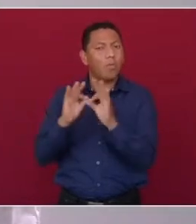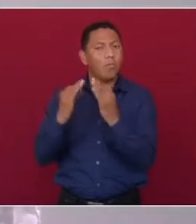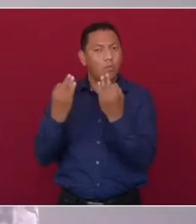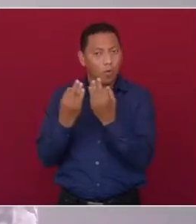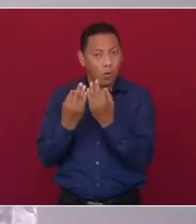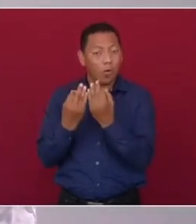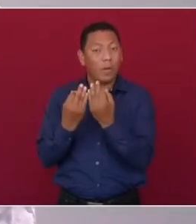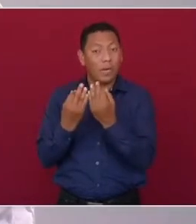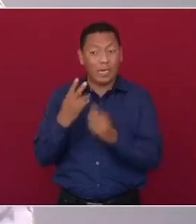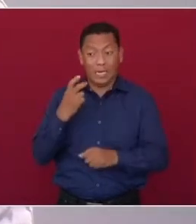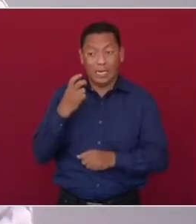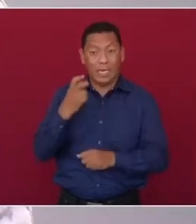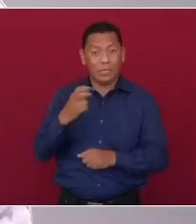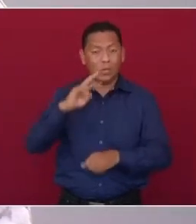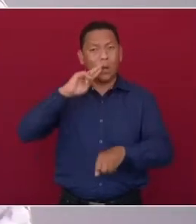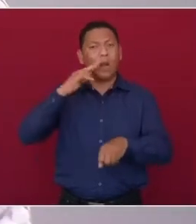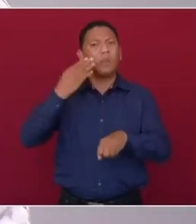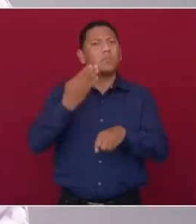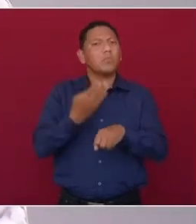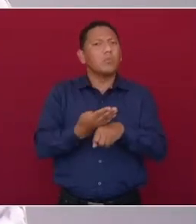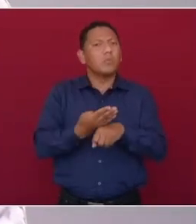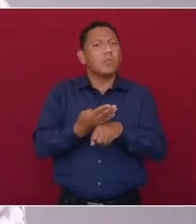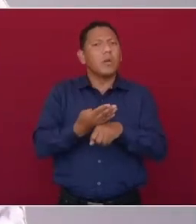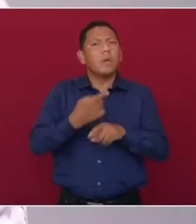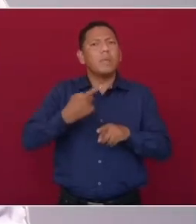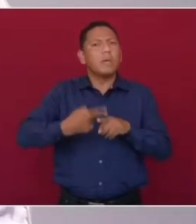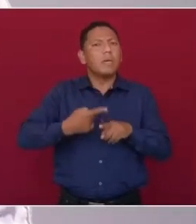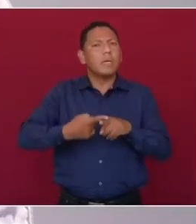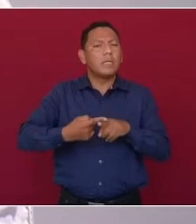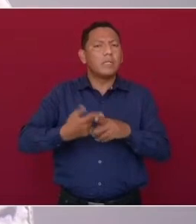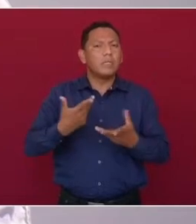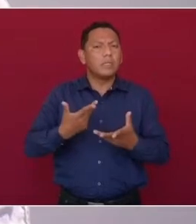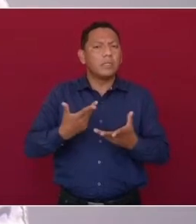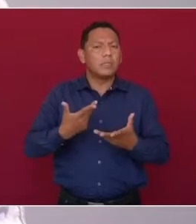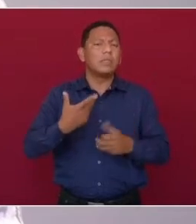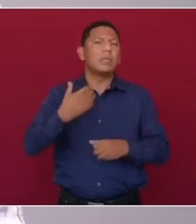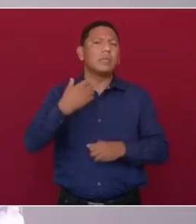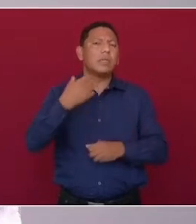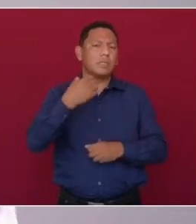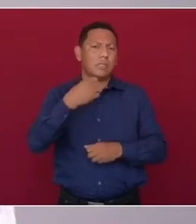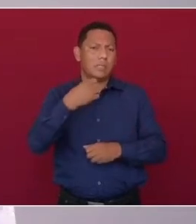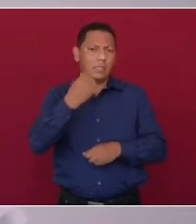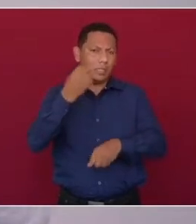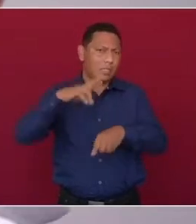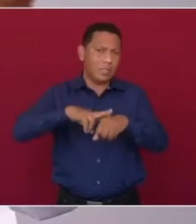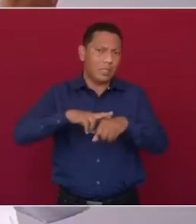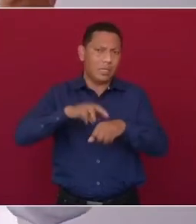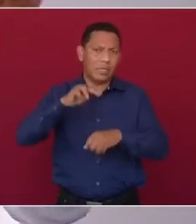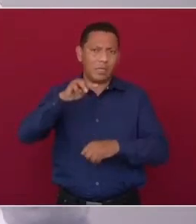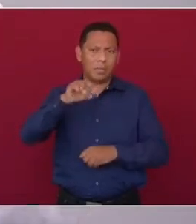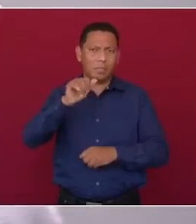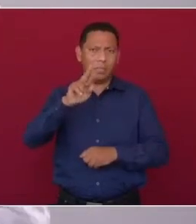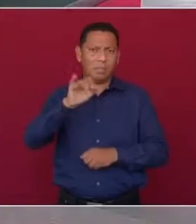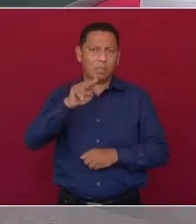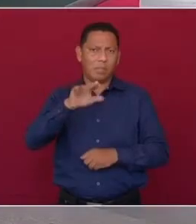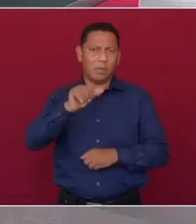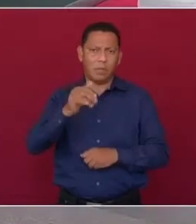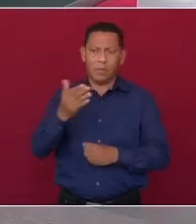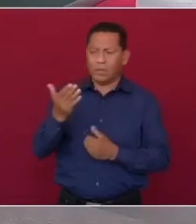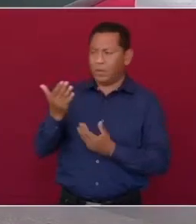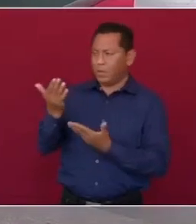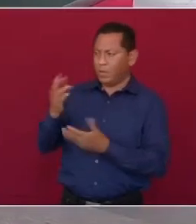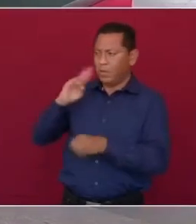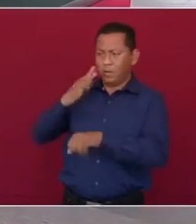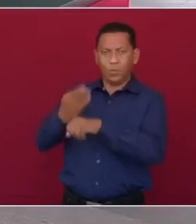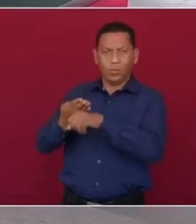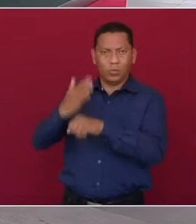Esta obra está a cargo de la Secretaría de Marina, está aquí nuestro almirante, él